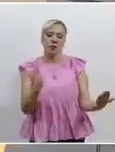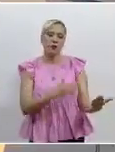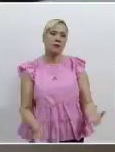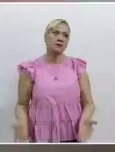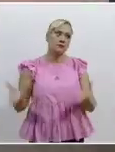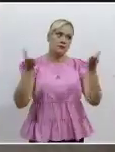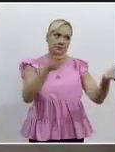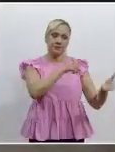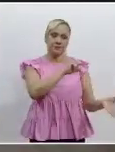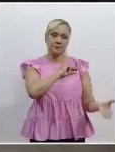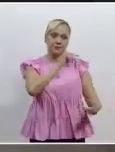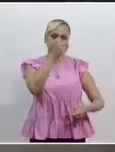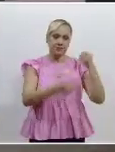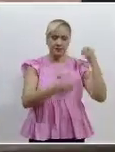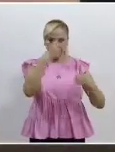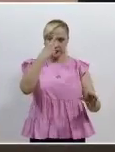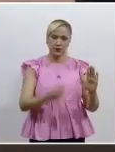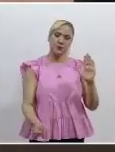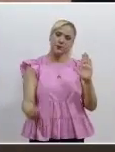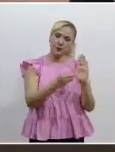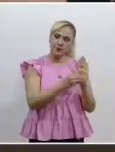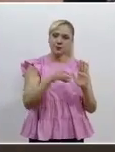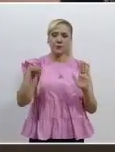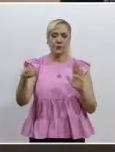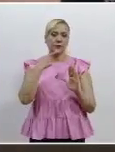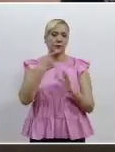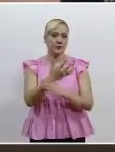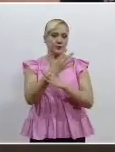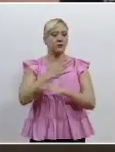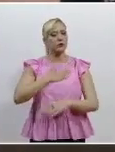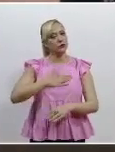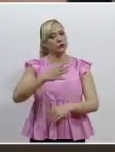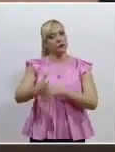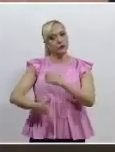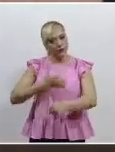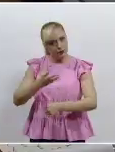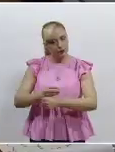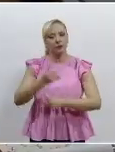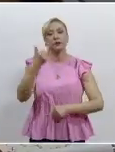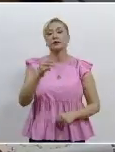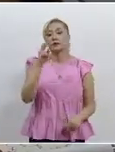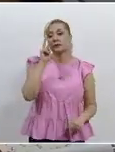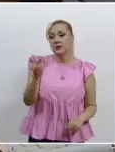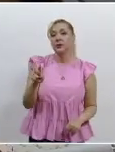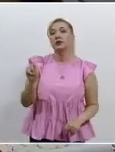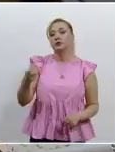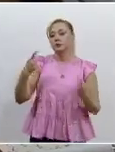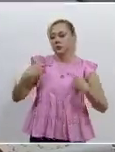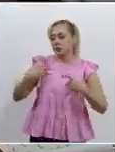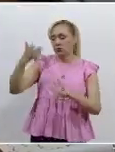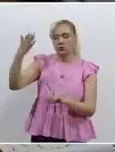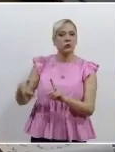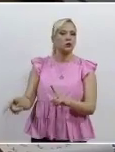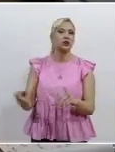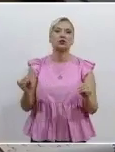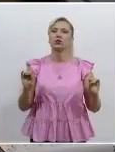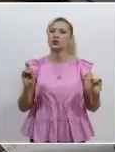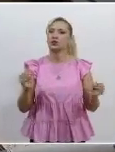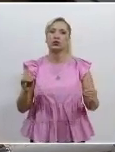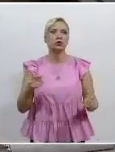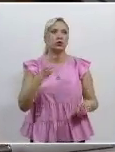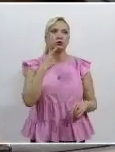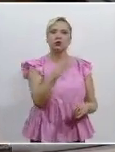de Conocimiento para que aplique los criterios de la Sala en materia de justa indemnización y tome en cuenta que el afectado no ejerció la acción civil,